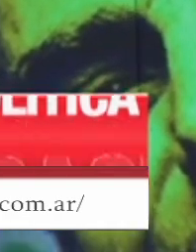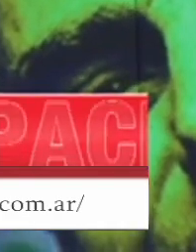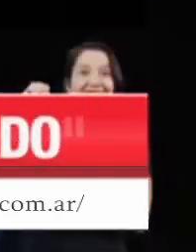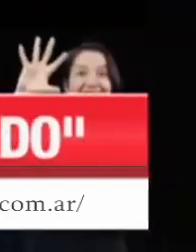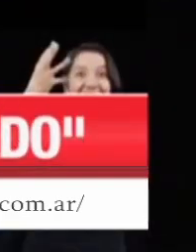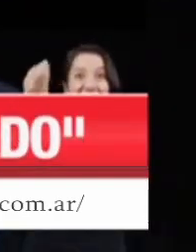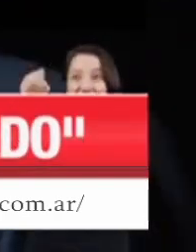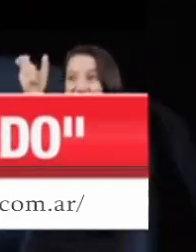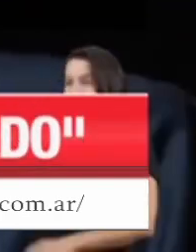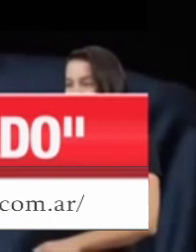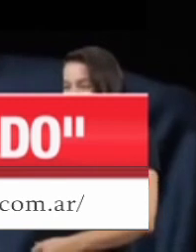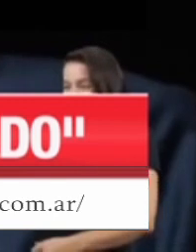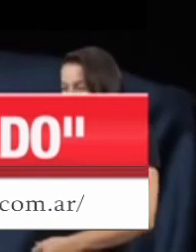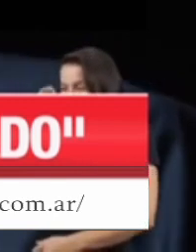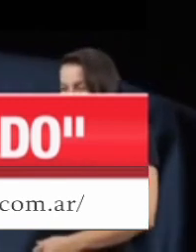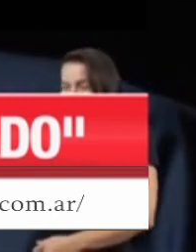Brasil